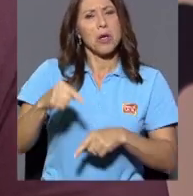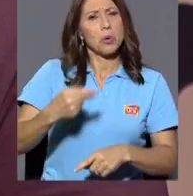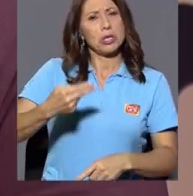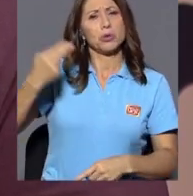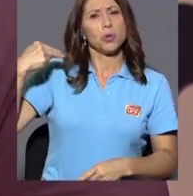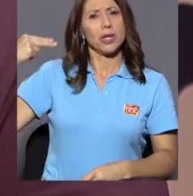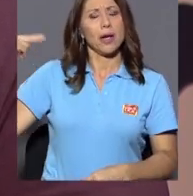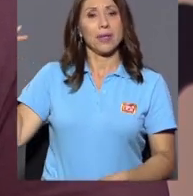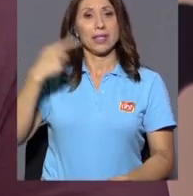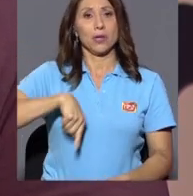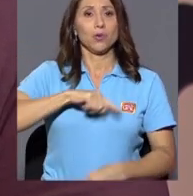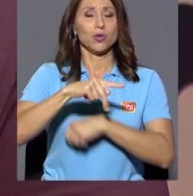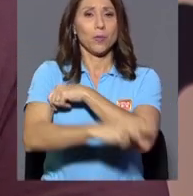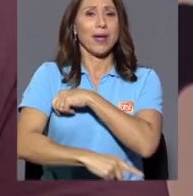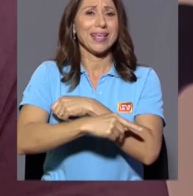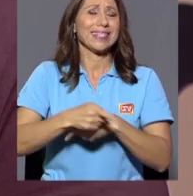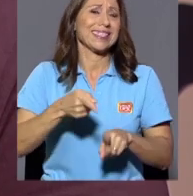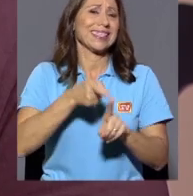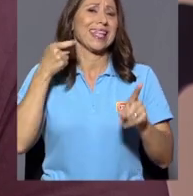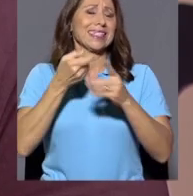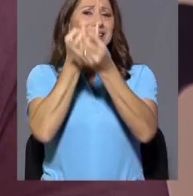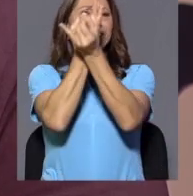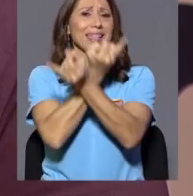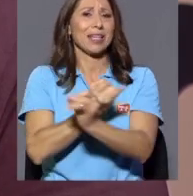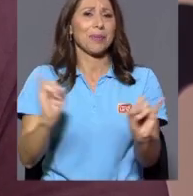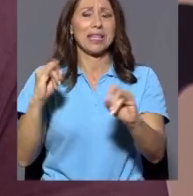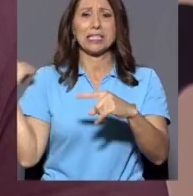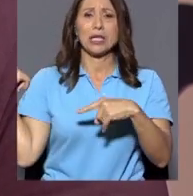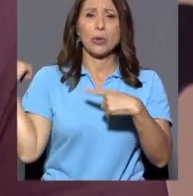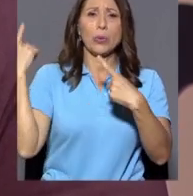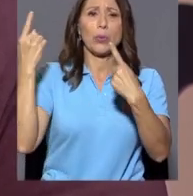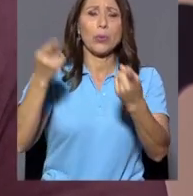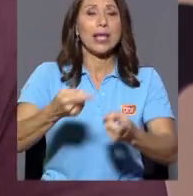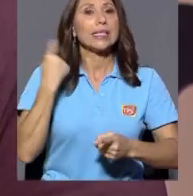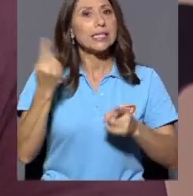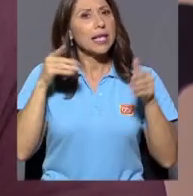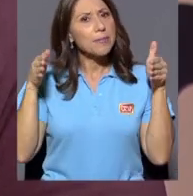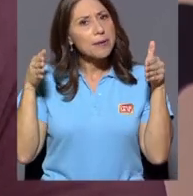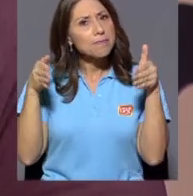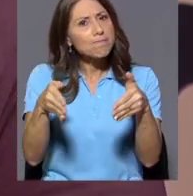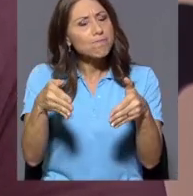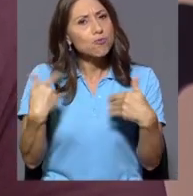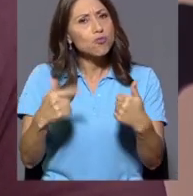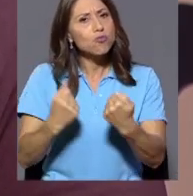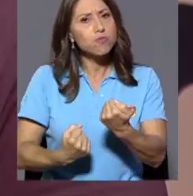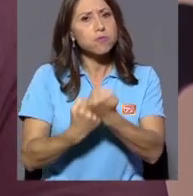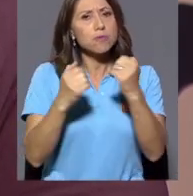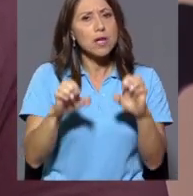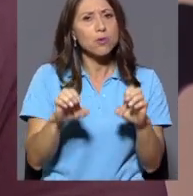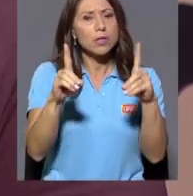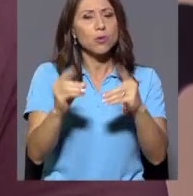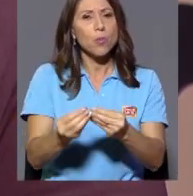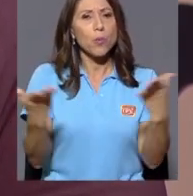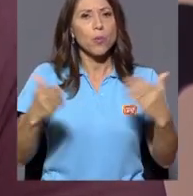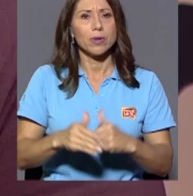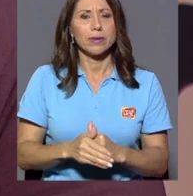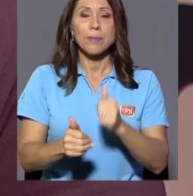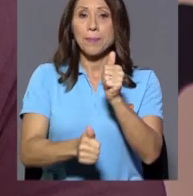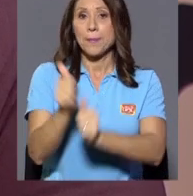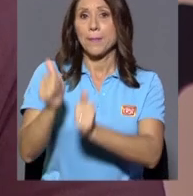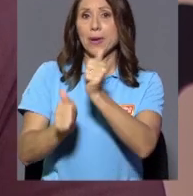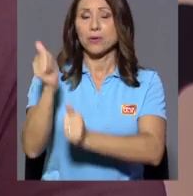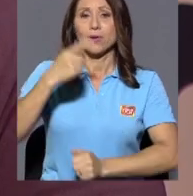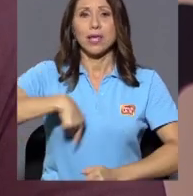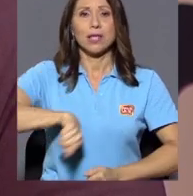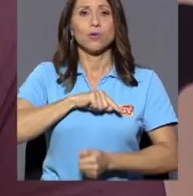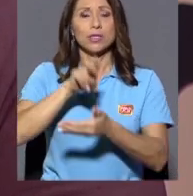país e históricamente desde el proceso independentista para acá siempre apostó por la educación pública entonces la mayoría de nuestras